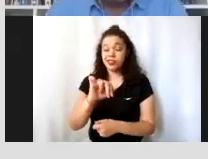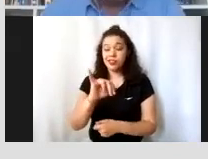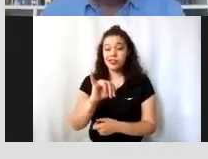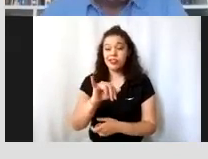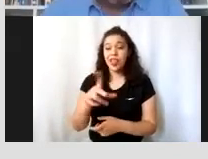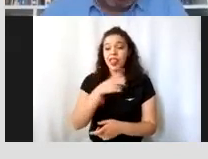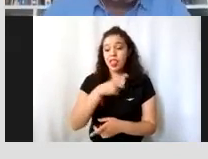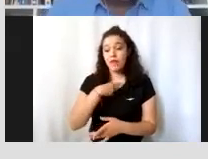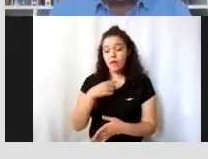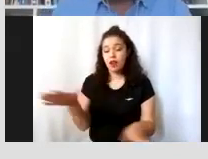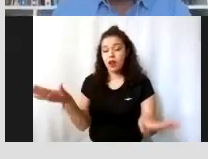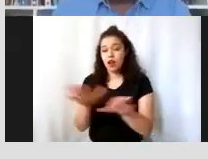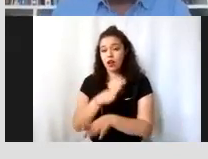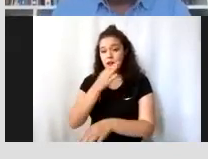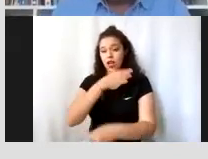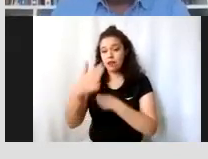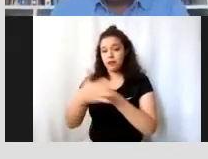actualizar los avisos de privacidad.